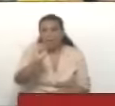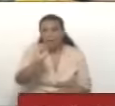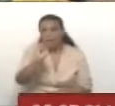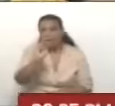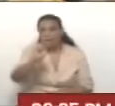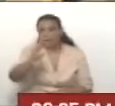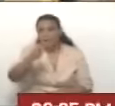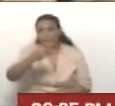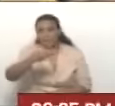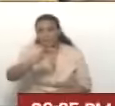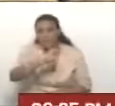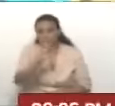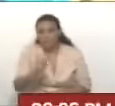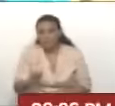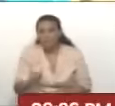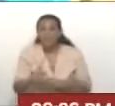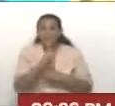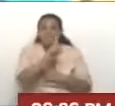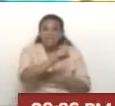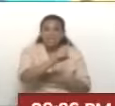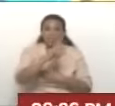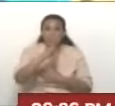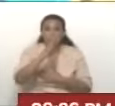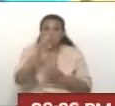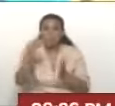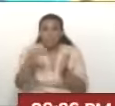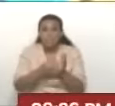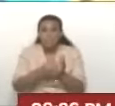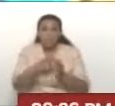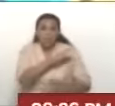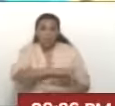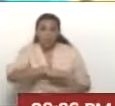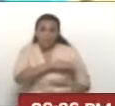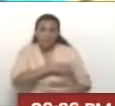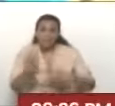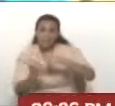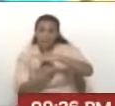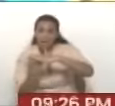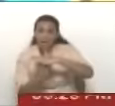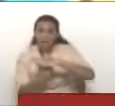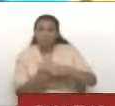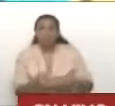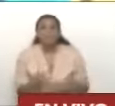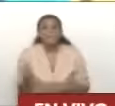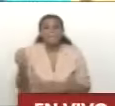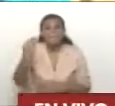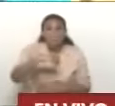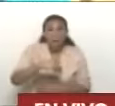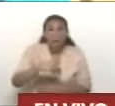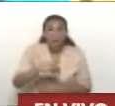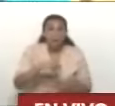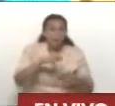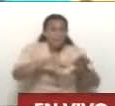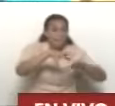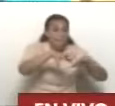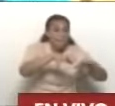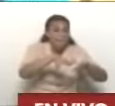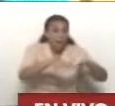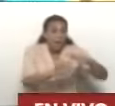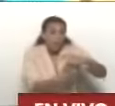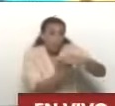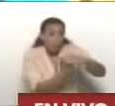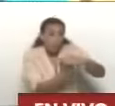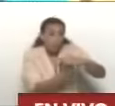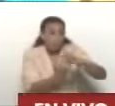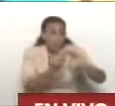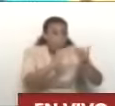Ya tenemos 104.000 comités de bases territoriales y vamos a combinar la matriz territorial, los